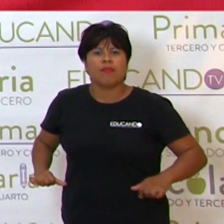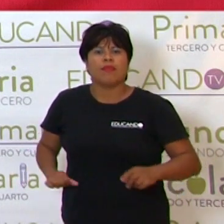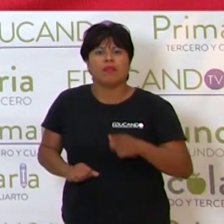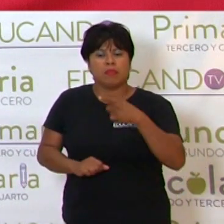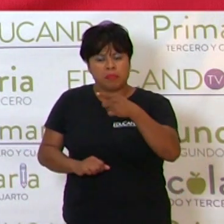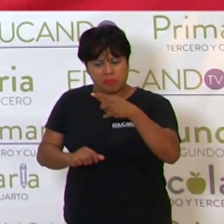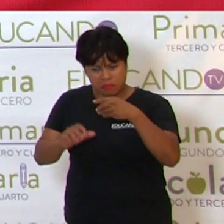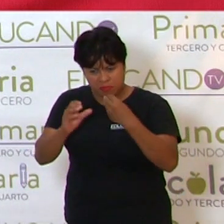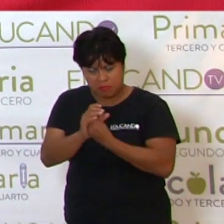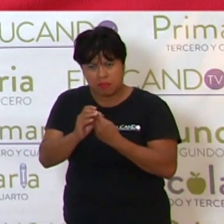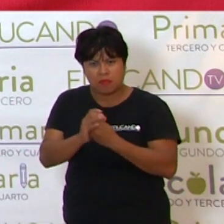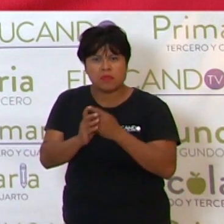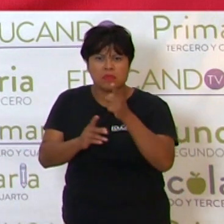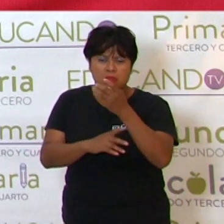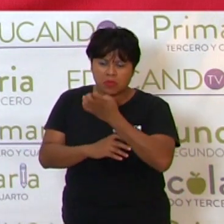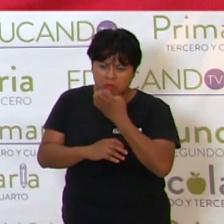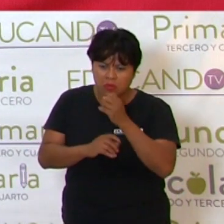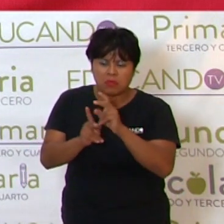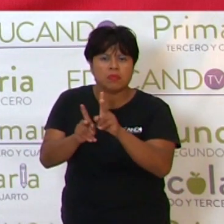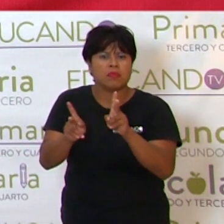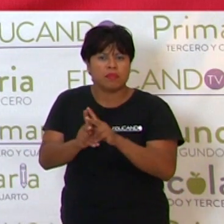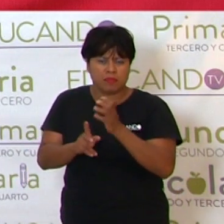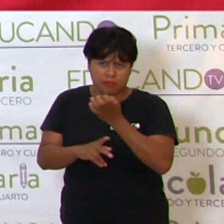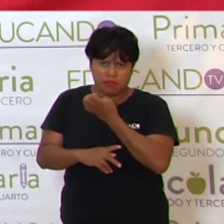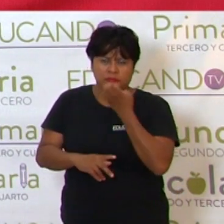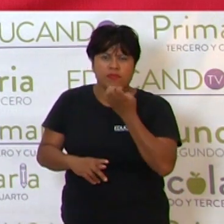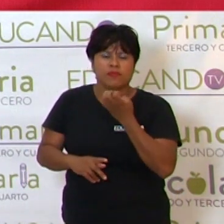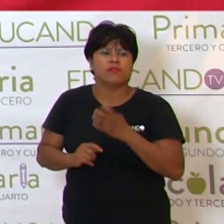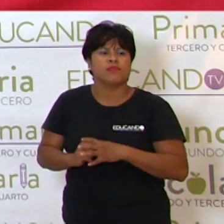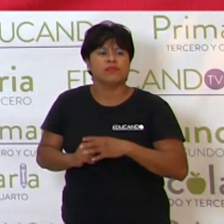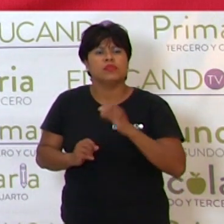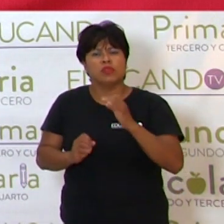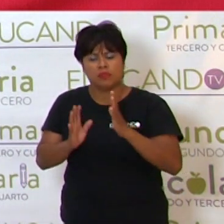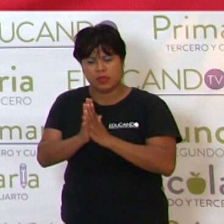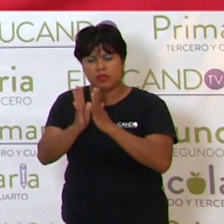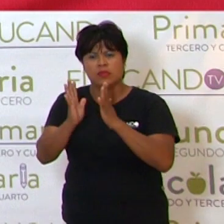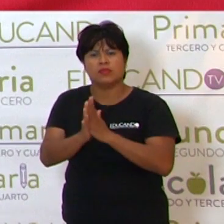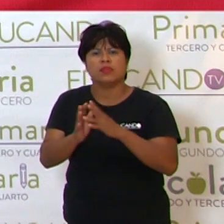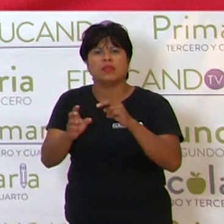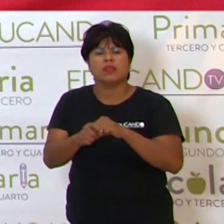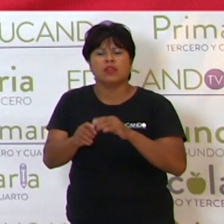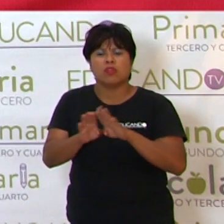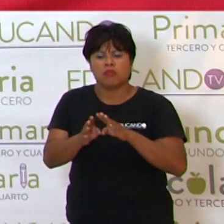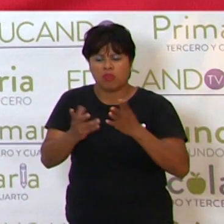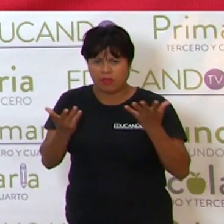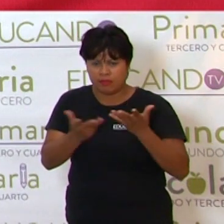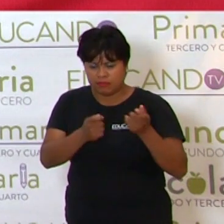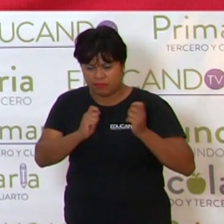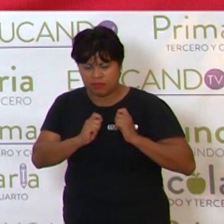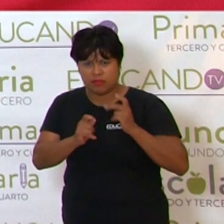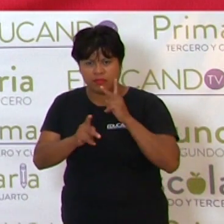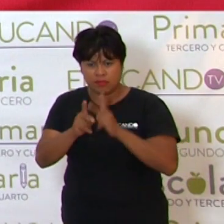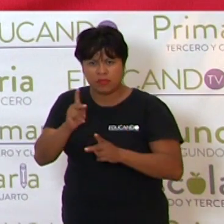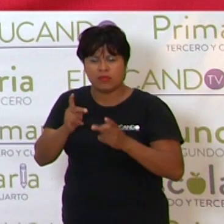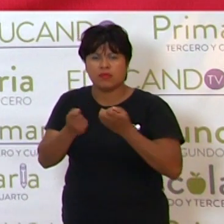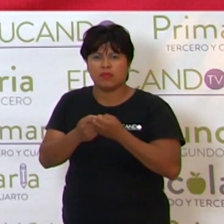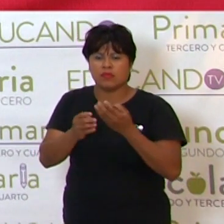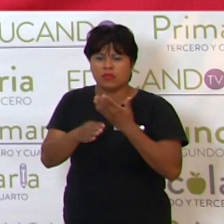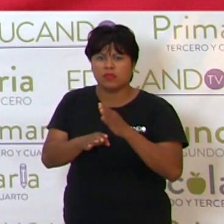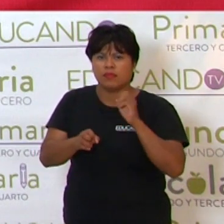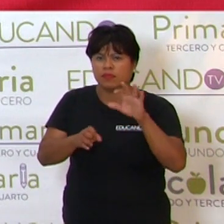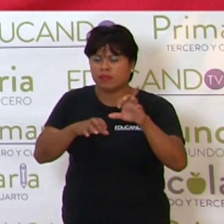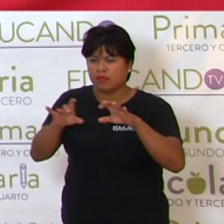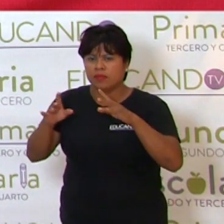tu aula, en tu escuela o en el auditorio de la escuela, o participar en la representación de un fragmento de una obra